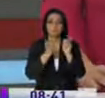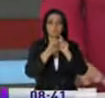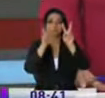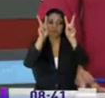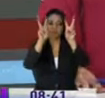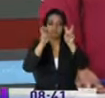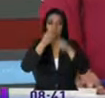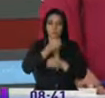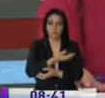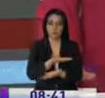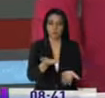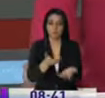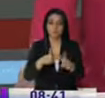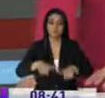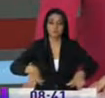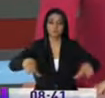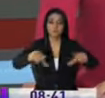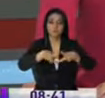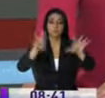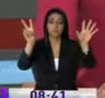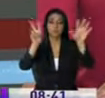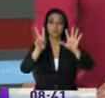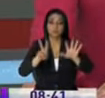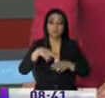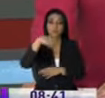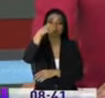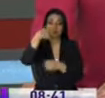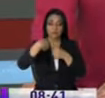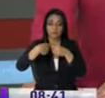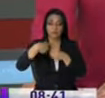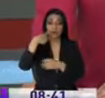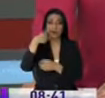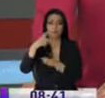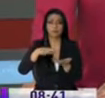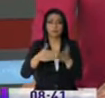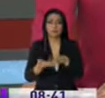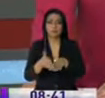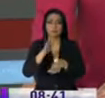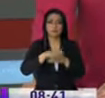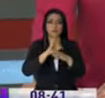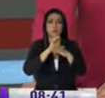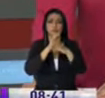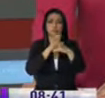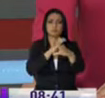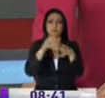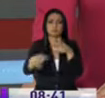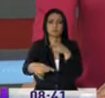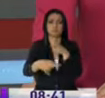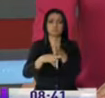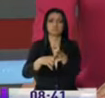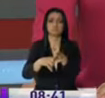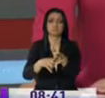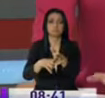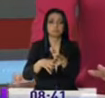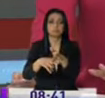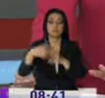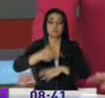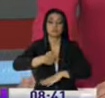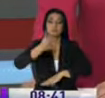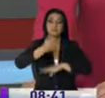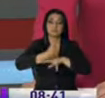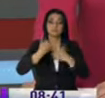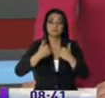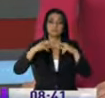les contamos que en el sector de Cotocodao, en el norte de Quito, un hombre murió atropellado por una unidad de transporte público. Las autoridades